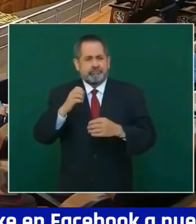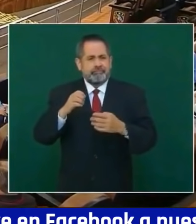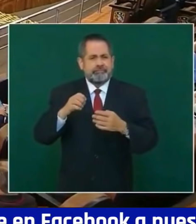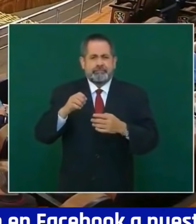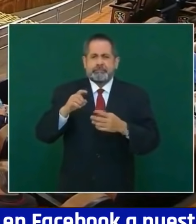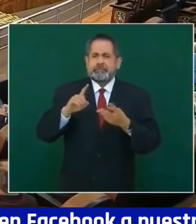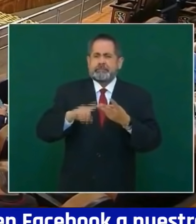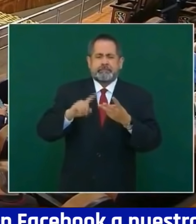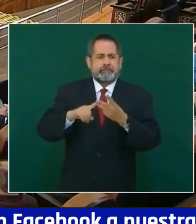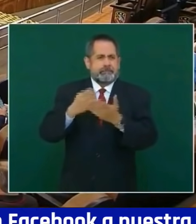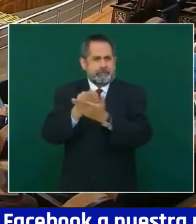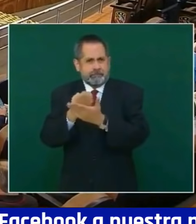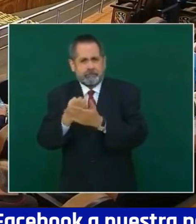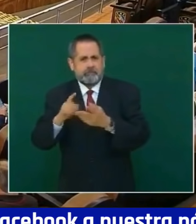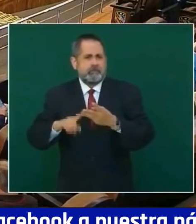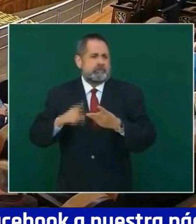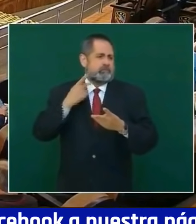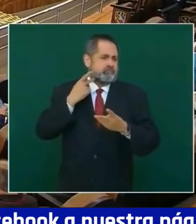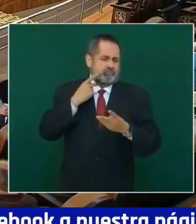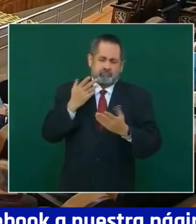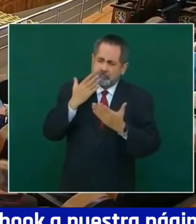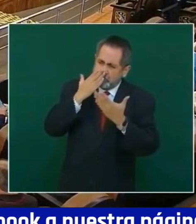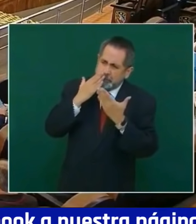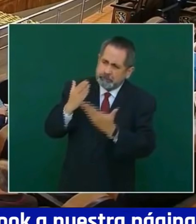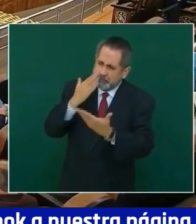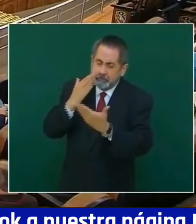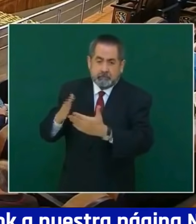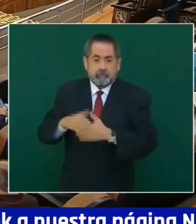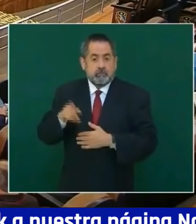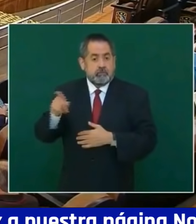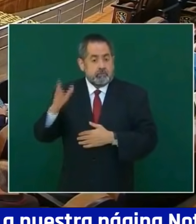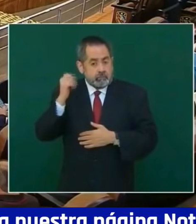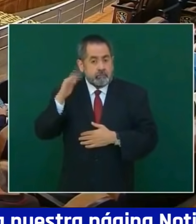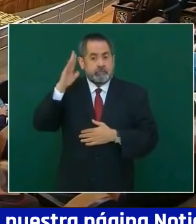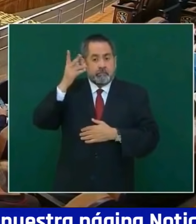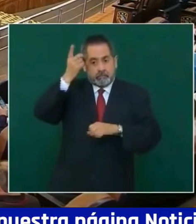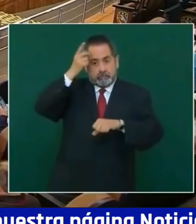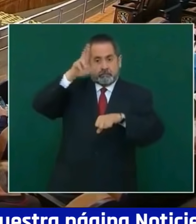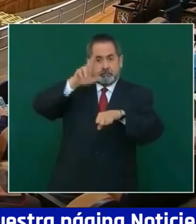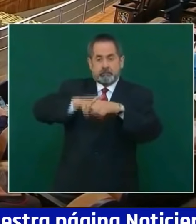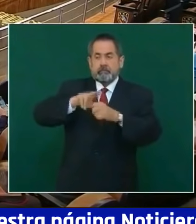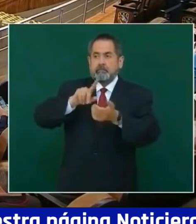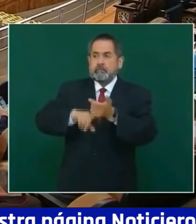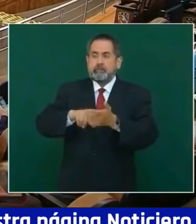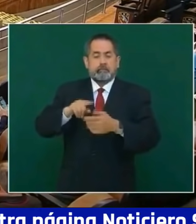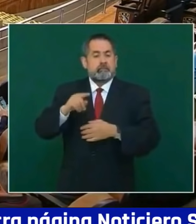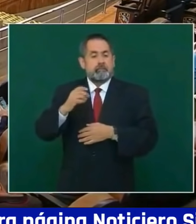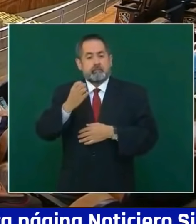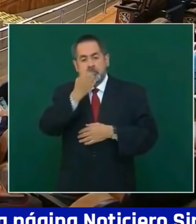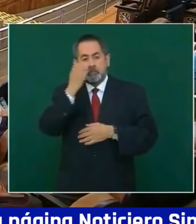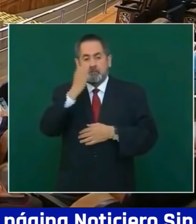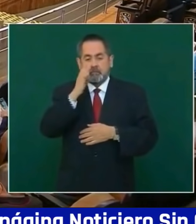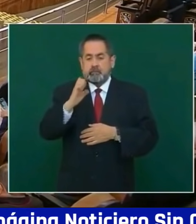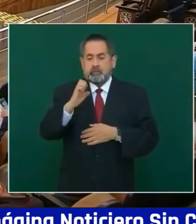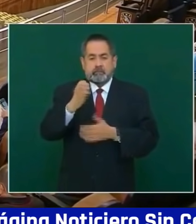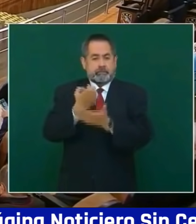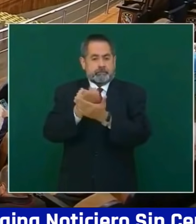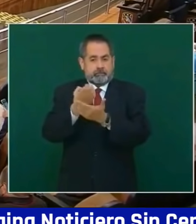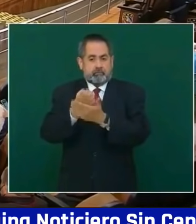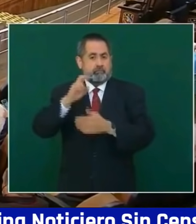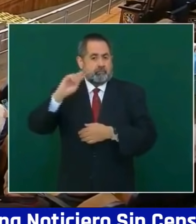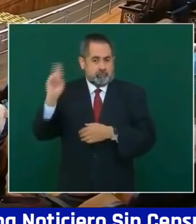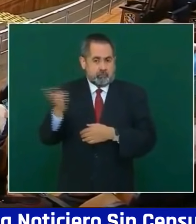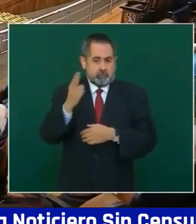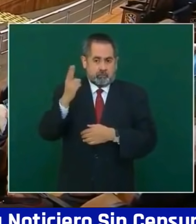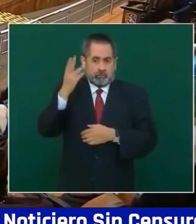económicos y políticos. Usted no solo fue directora de la Escuela de Economía de la UNAM